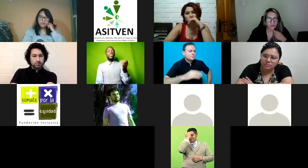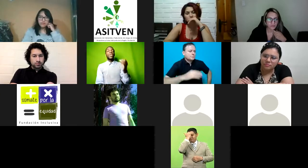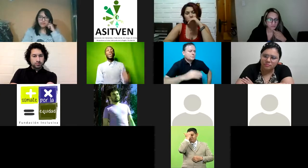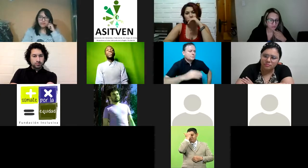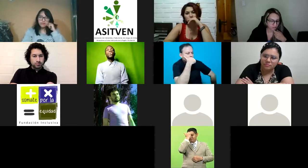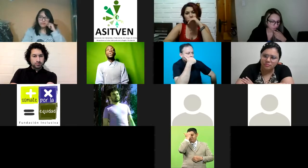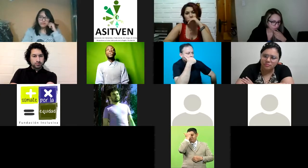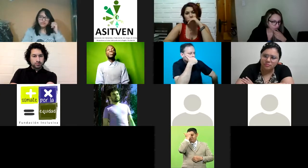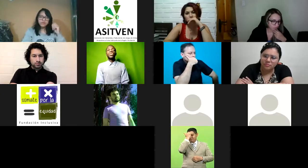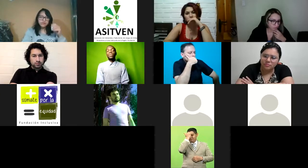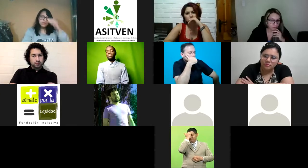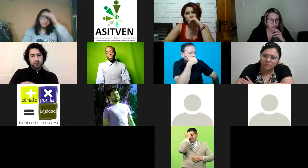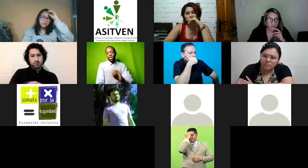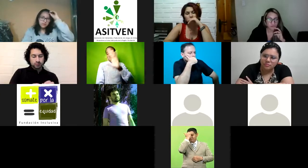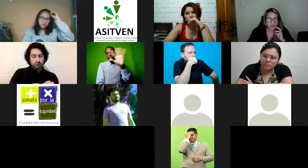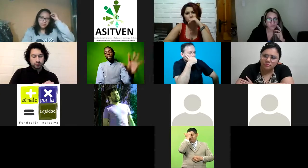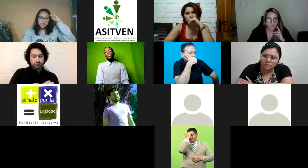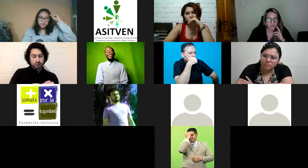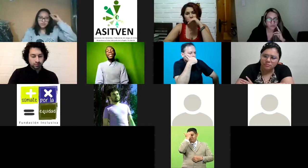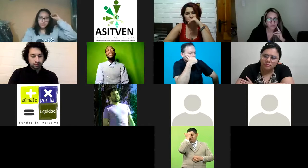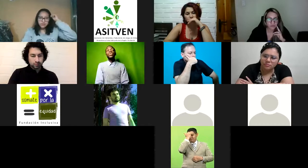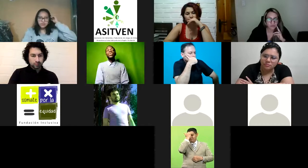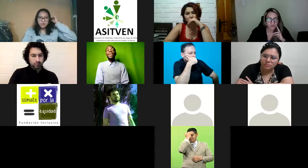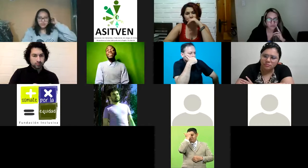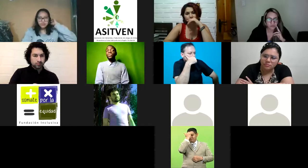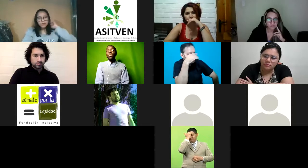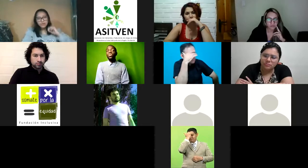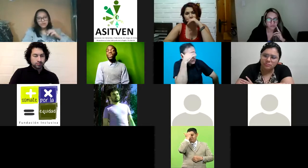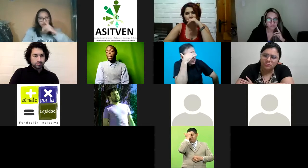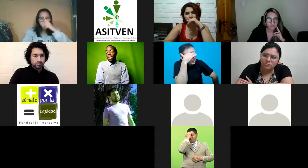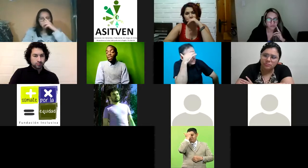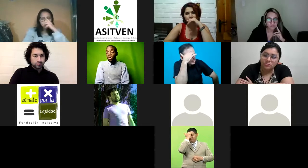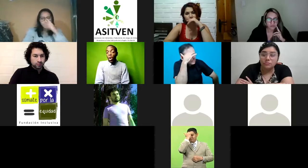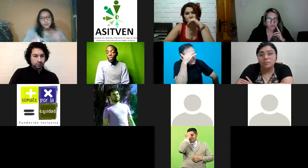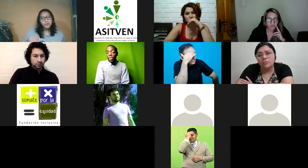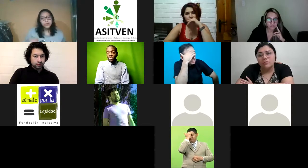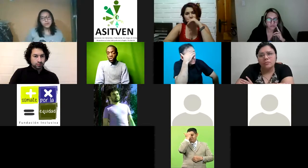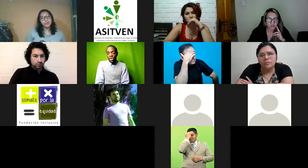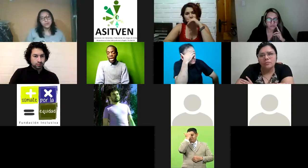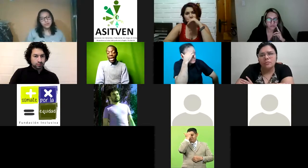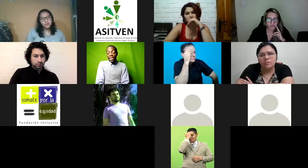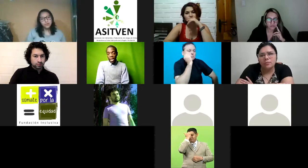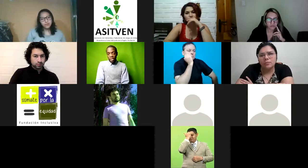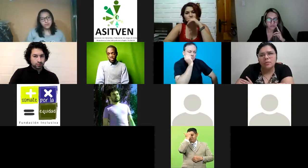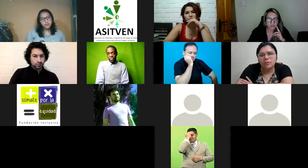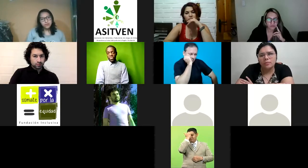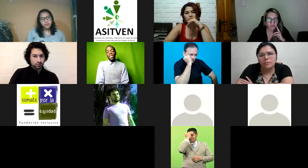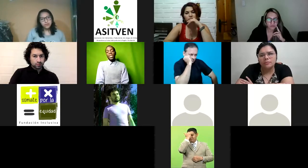¿no? Fue cuando incluso se dio con mayor claridad eso, se hizo un campamento de jóvenes sordos en